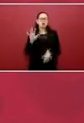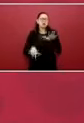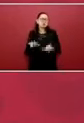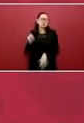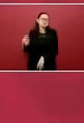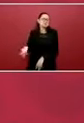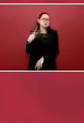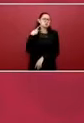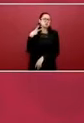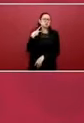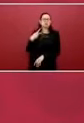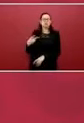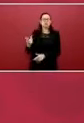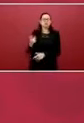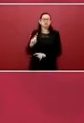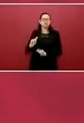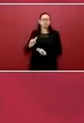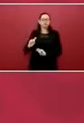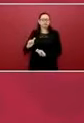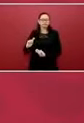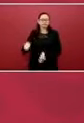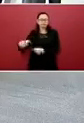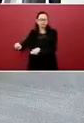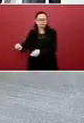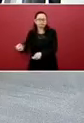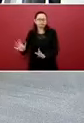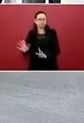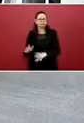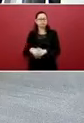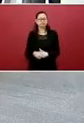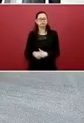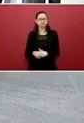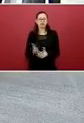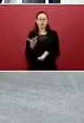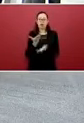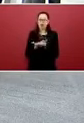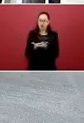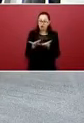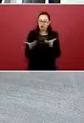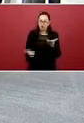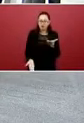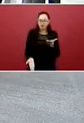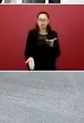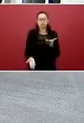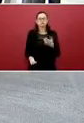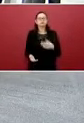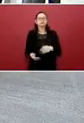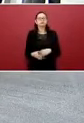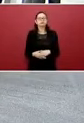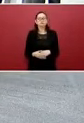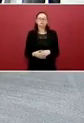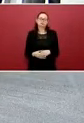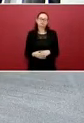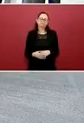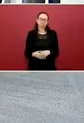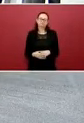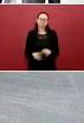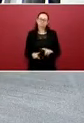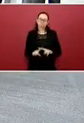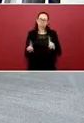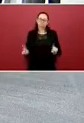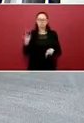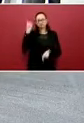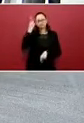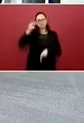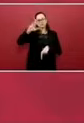político iba al CONACYT. Ahora la directora del CONACYT,